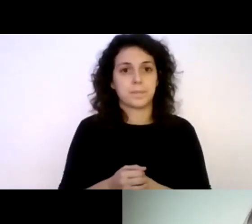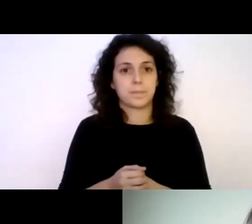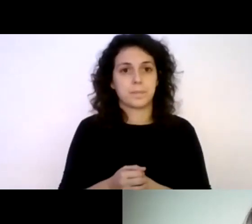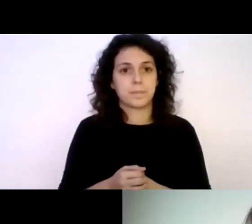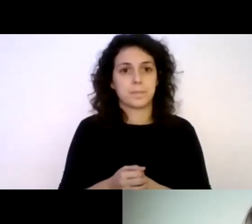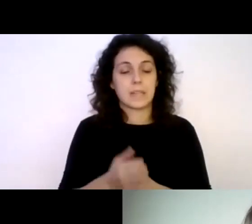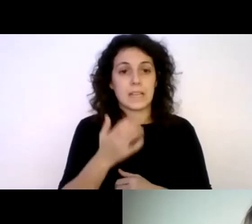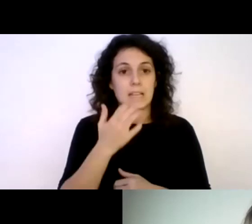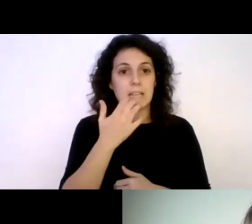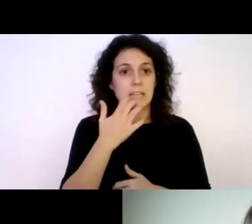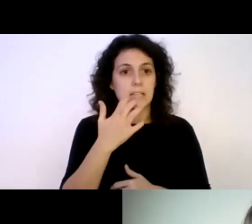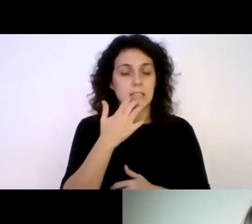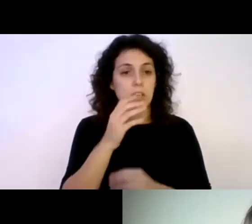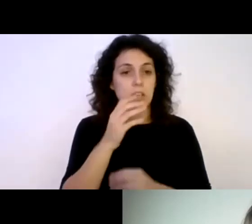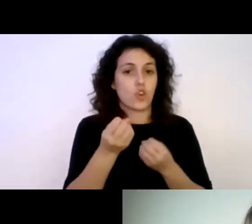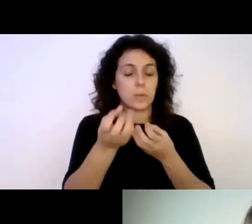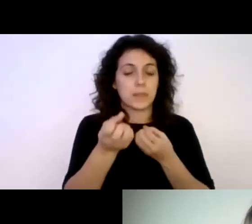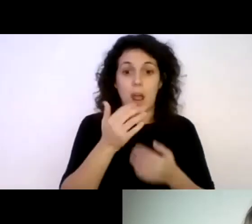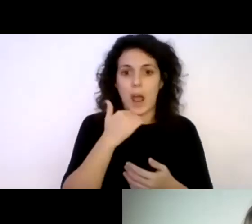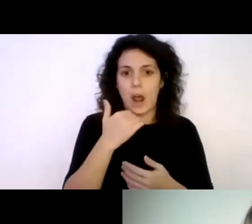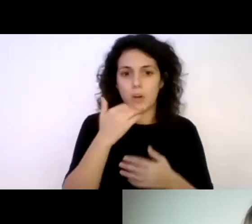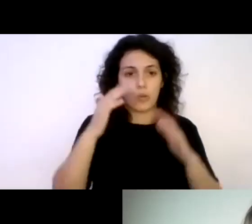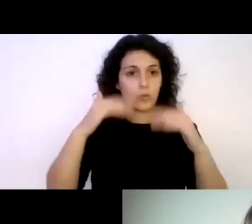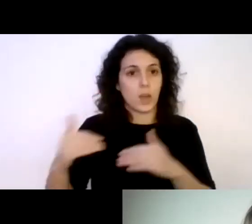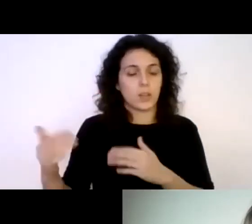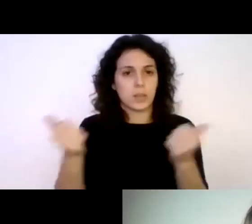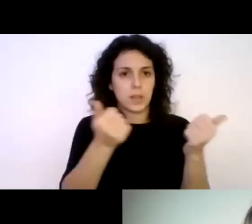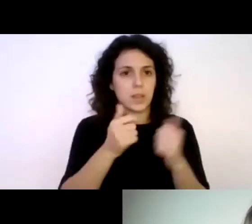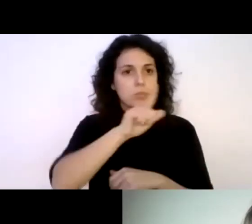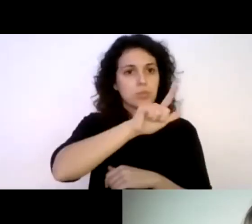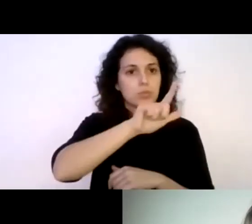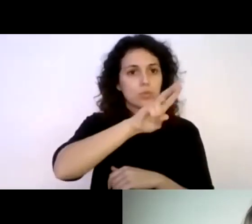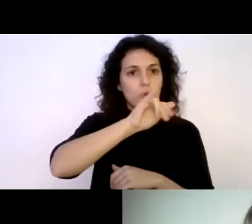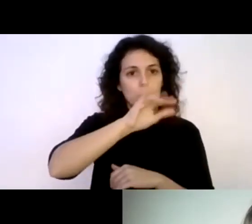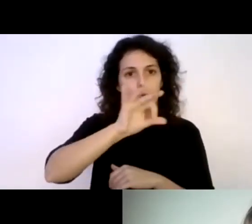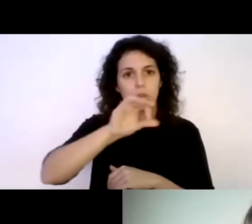si no tenemos ningún otro comentario, nos despedimos. Luis, Montse, Ana María.